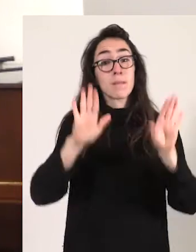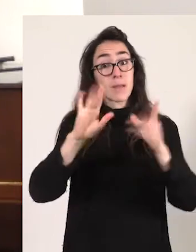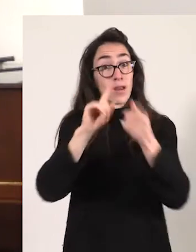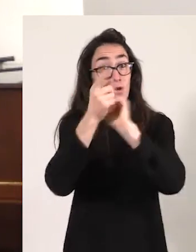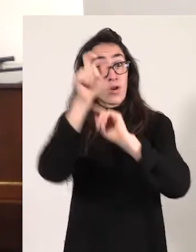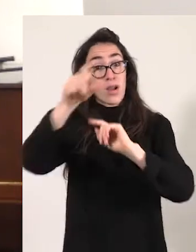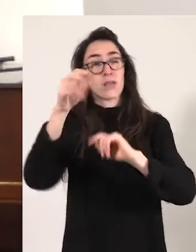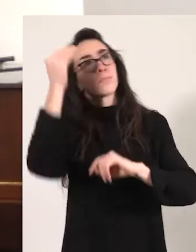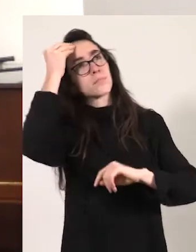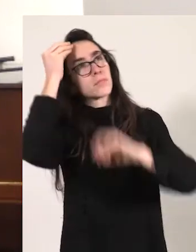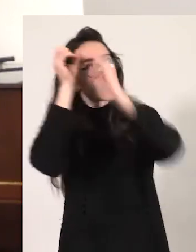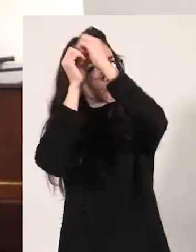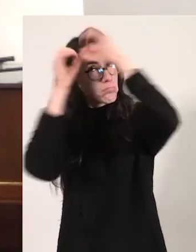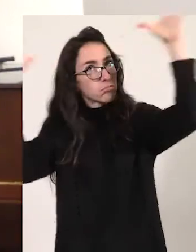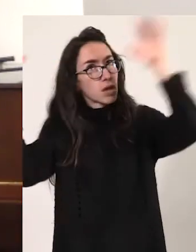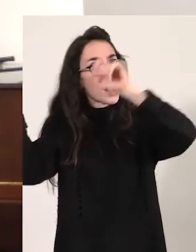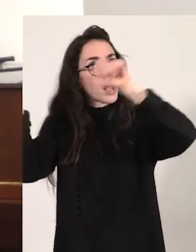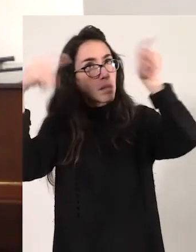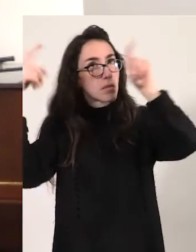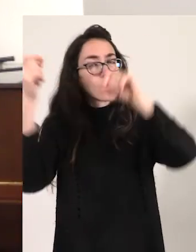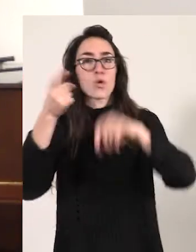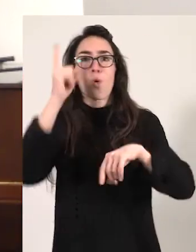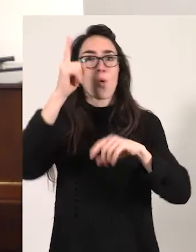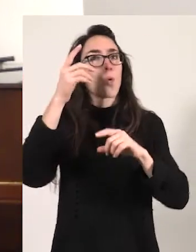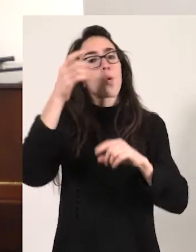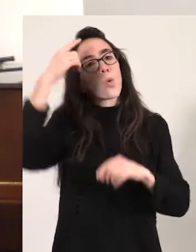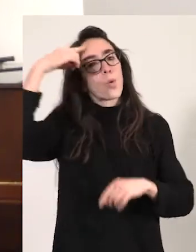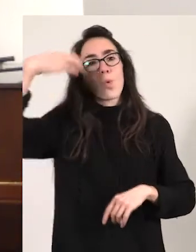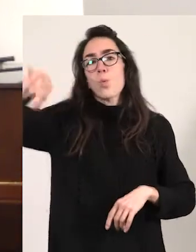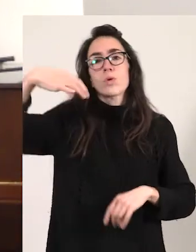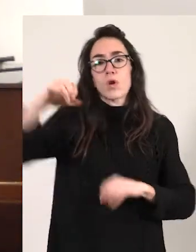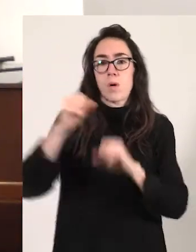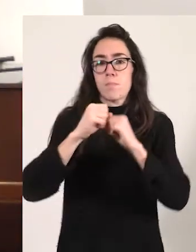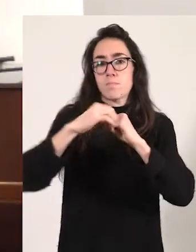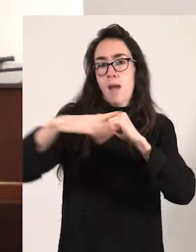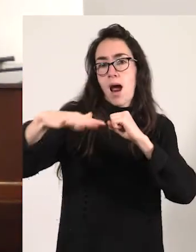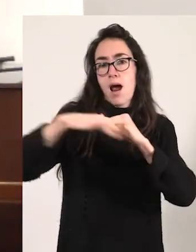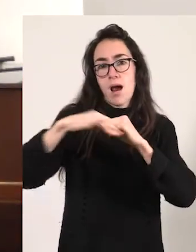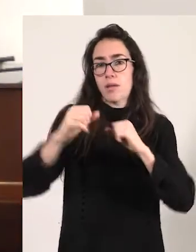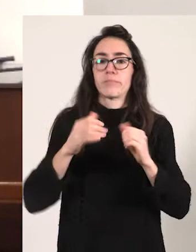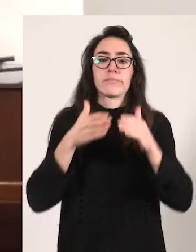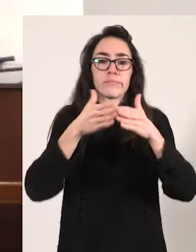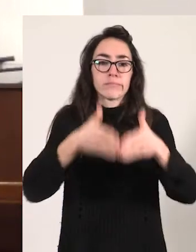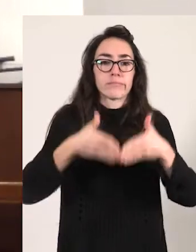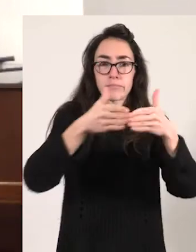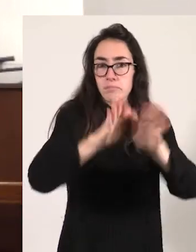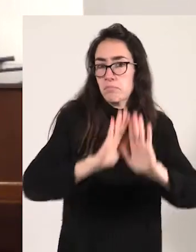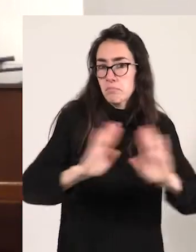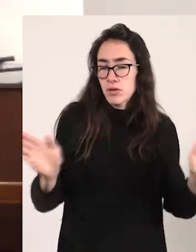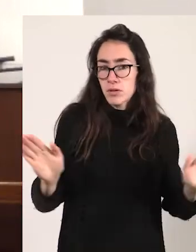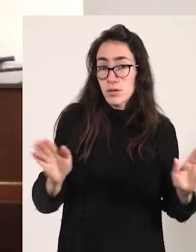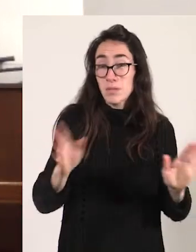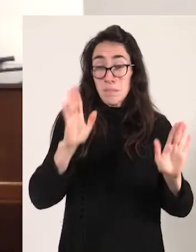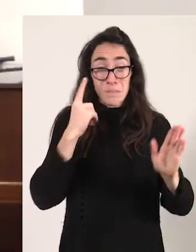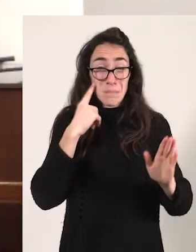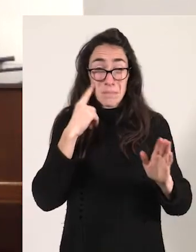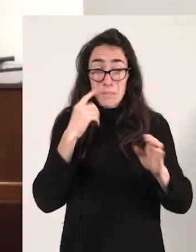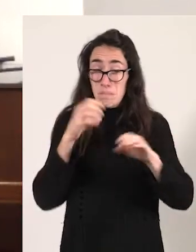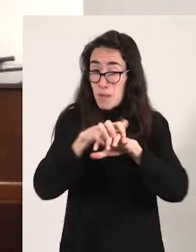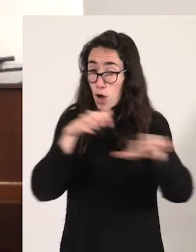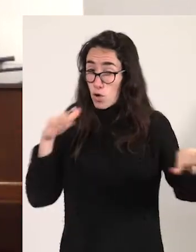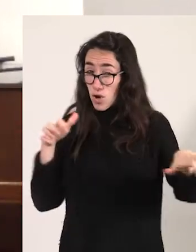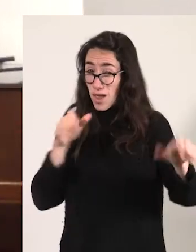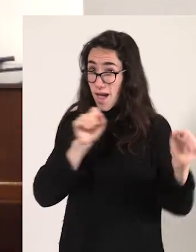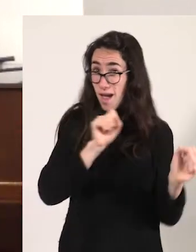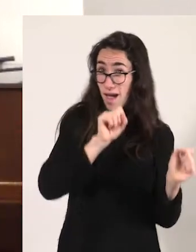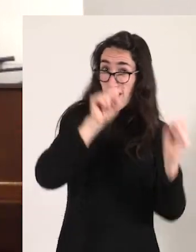Sin embargo, cuando pensamos en inmigración, pensamos solo en la gente que llega a través del mar. Pensamos solo en la gente que llega en patera. No caemos